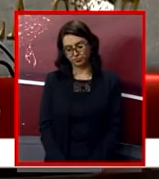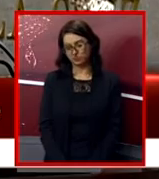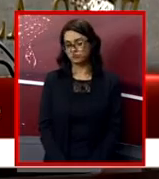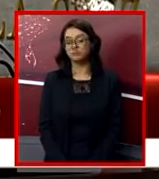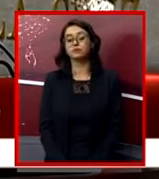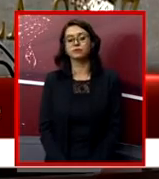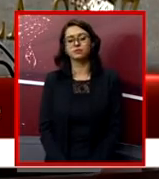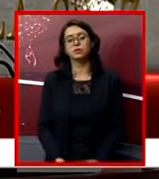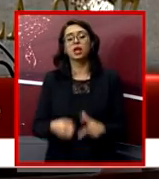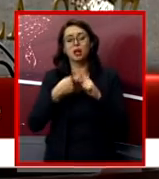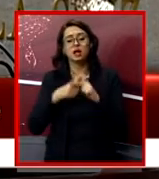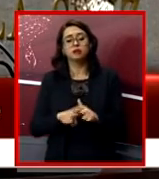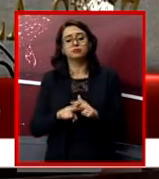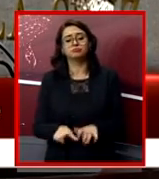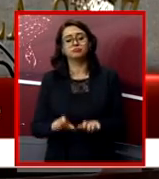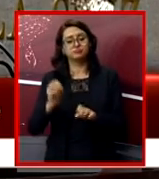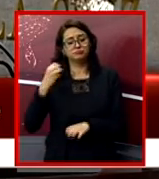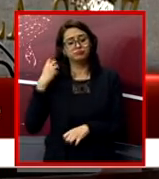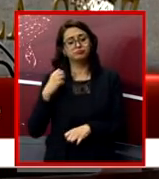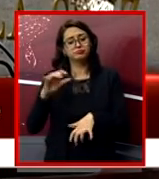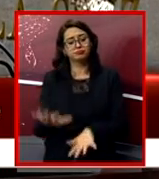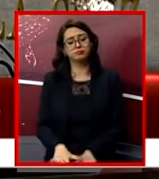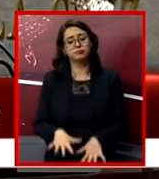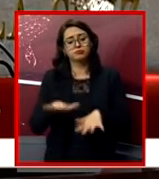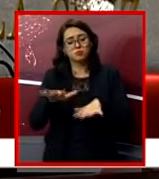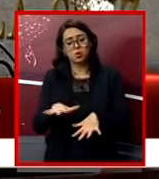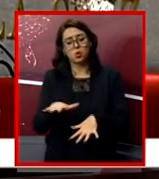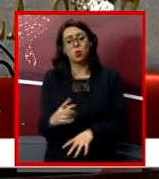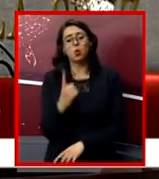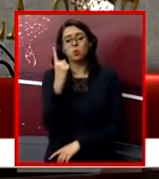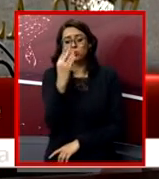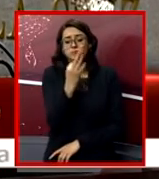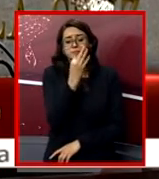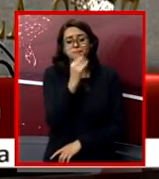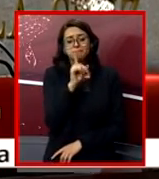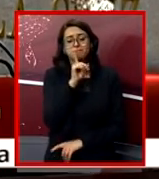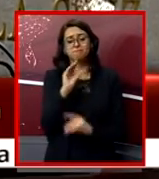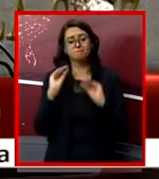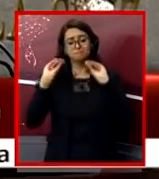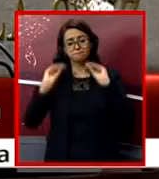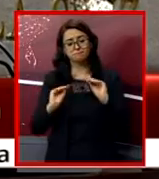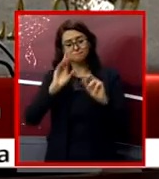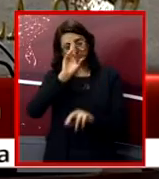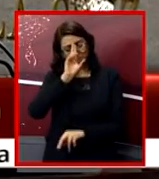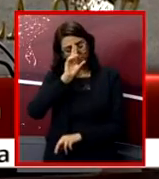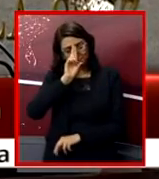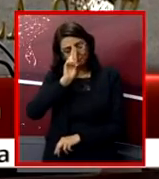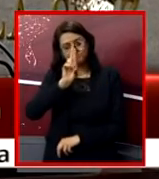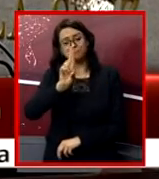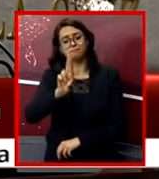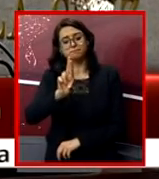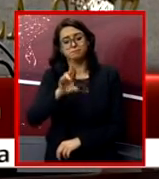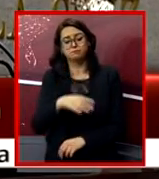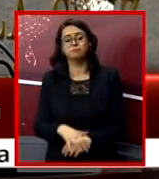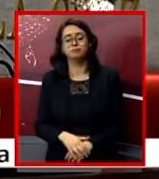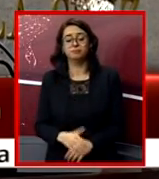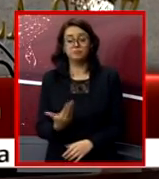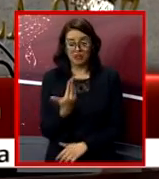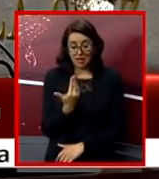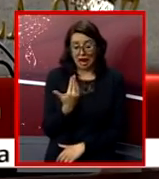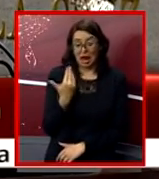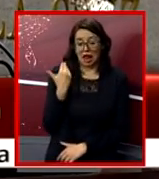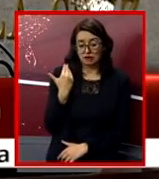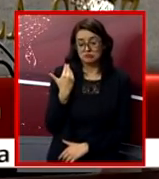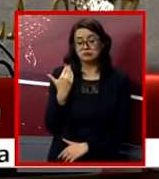Daremos inicio a esta sesión guardando un minuto de silencio por las personas que perdieron la